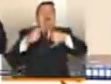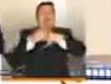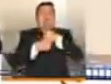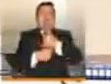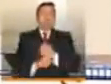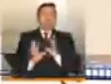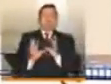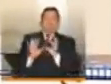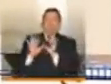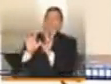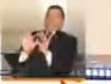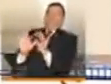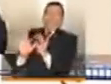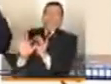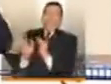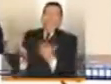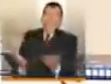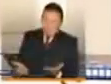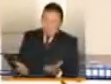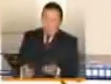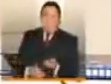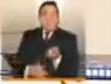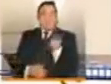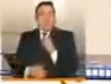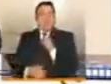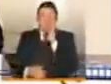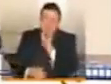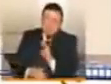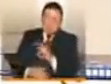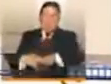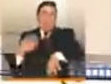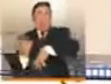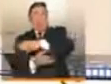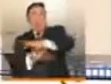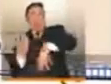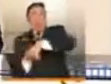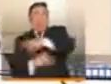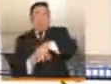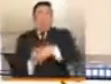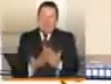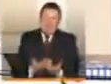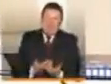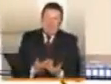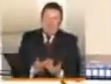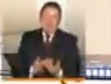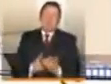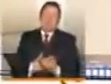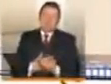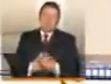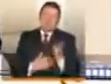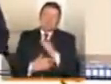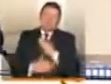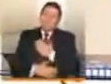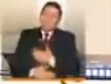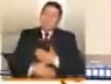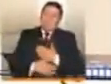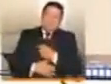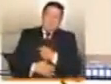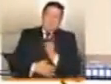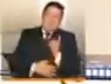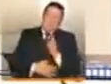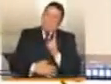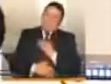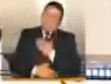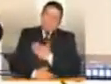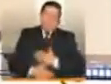presentaron aglomeraciones y se presentaron también desórdenes y por supuesto que todos lamentamos esa situación